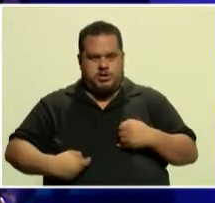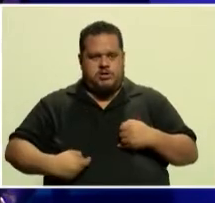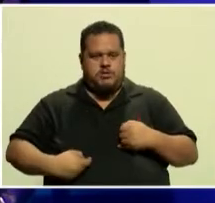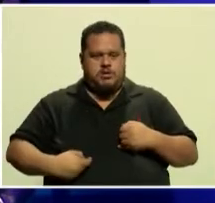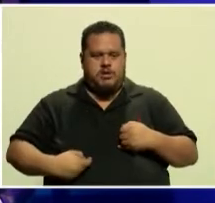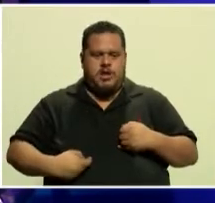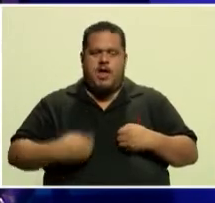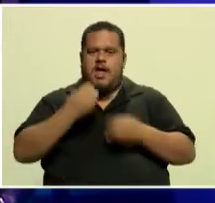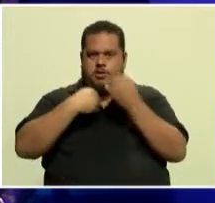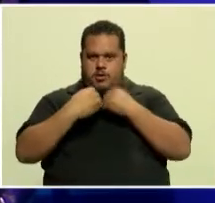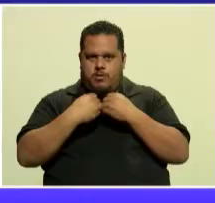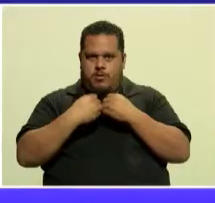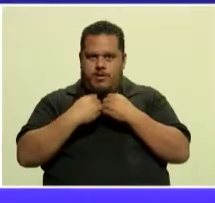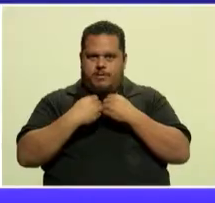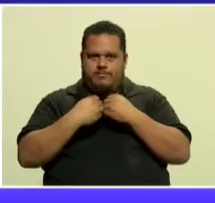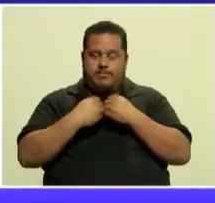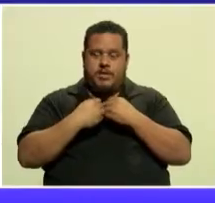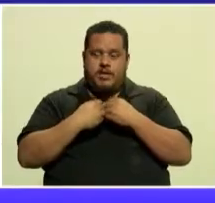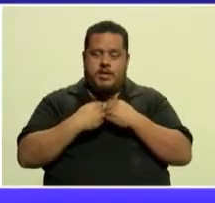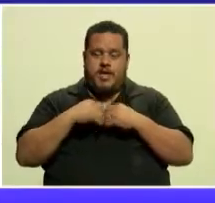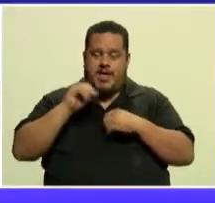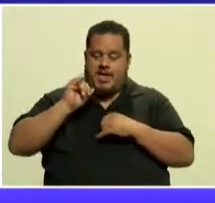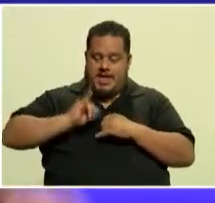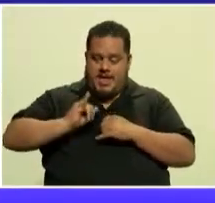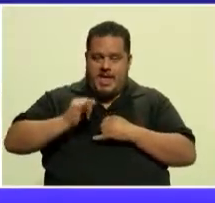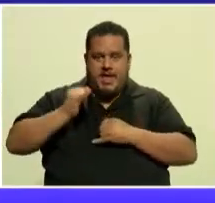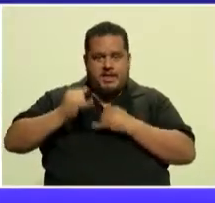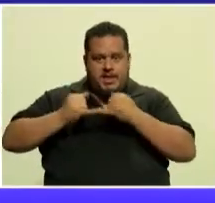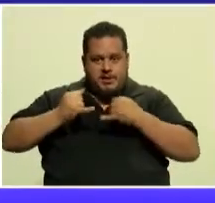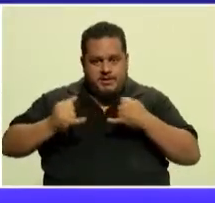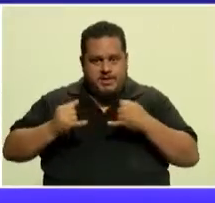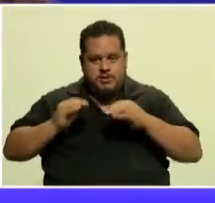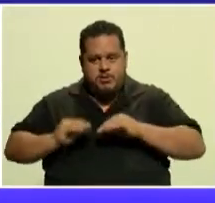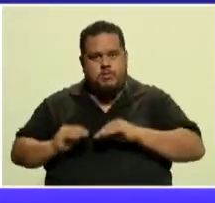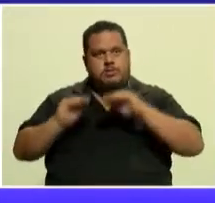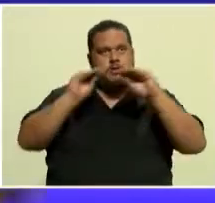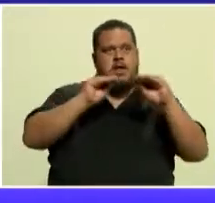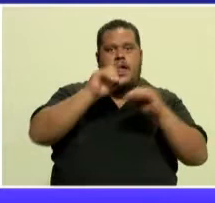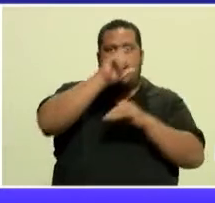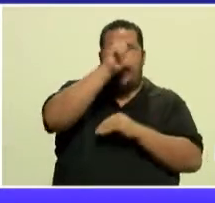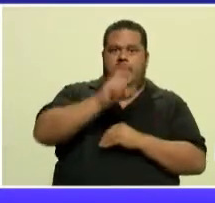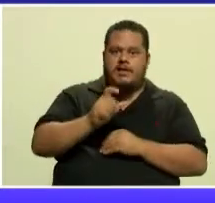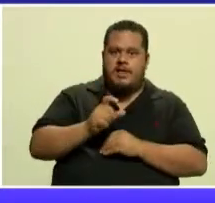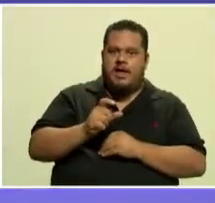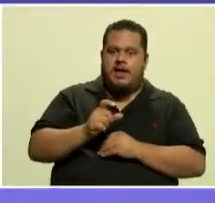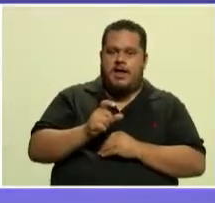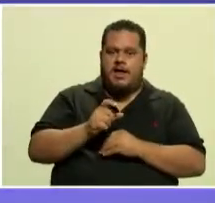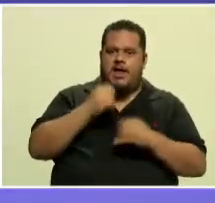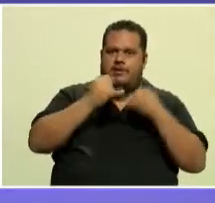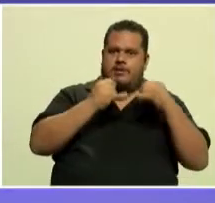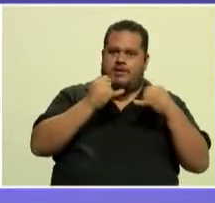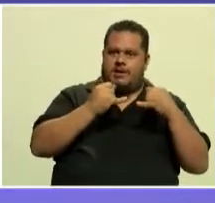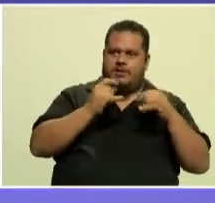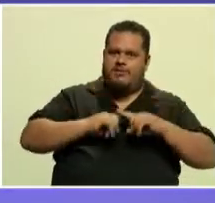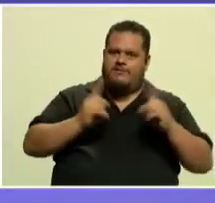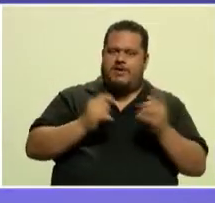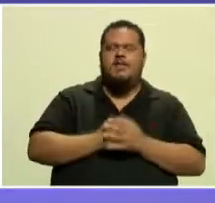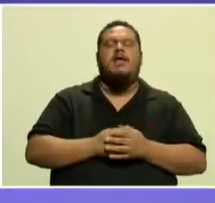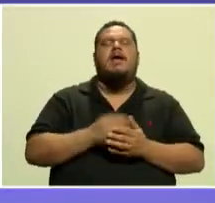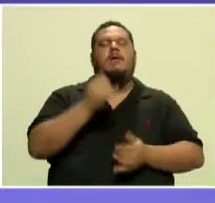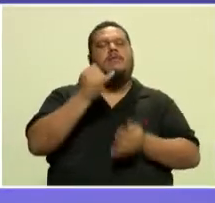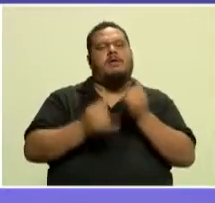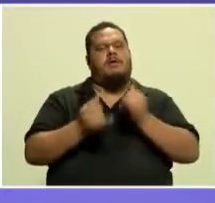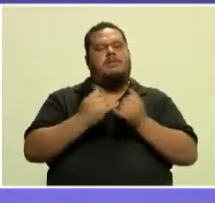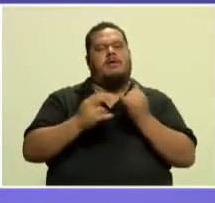una gastronomía. Y ese mismo elemento transportado a Italia es totalmente otra cosa, porque al final nosotros